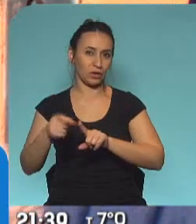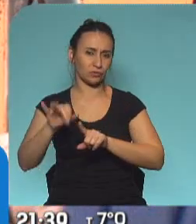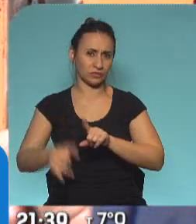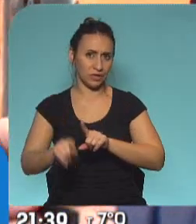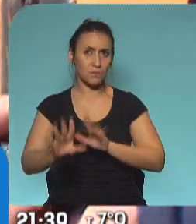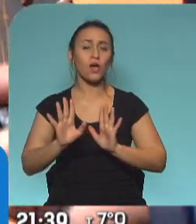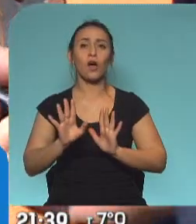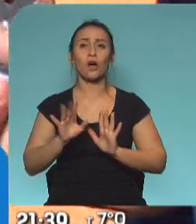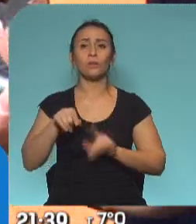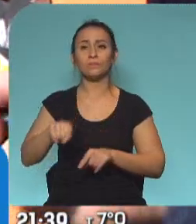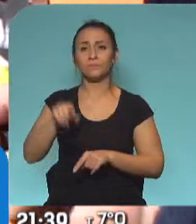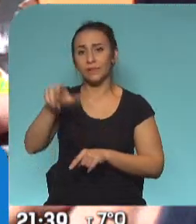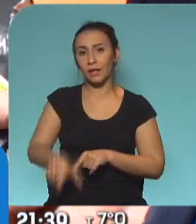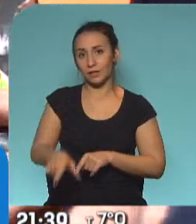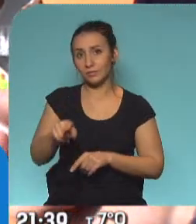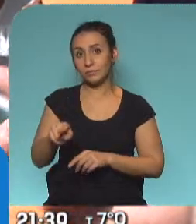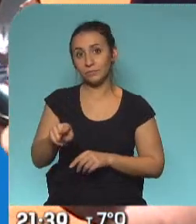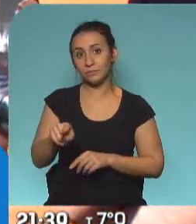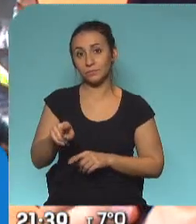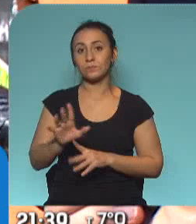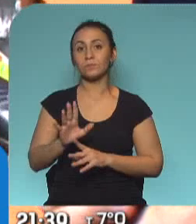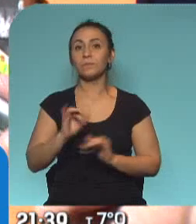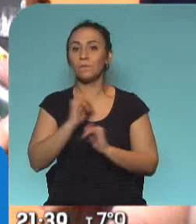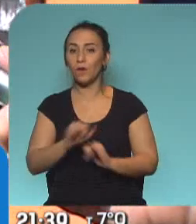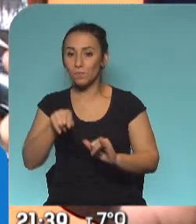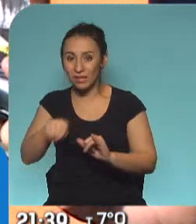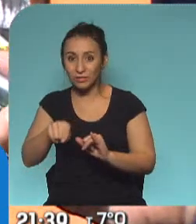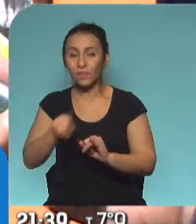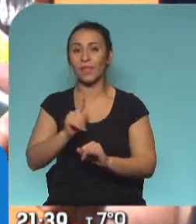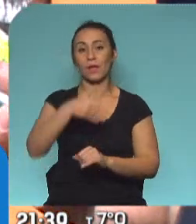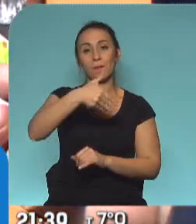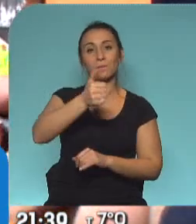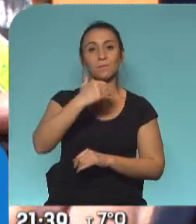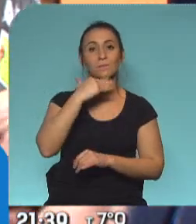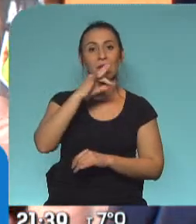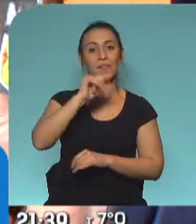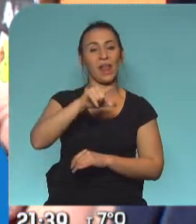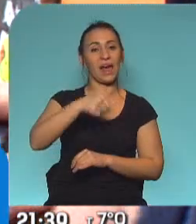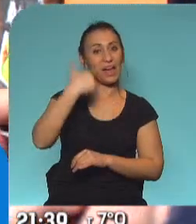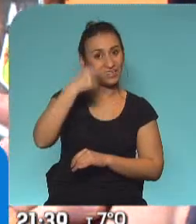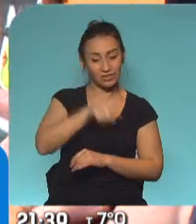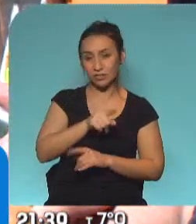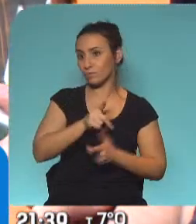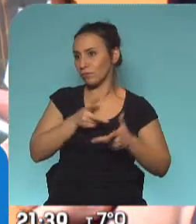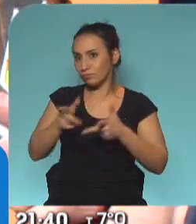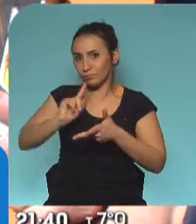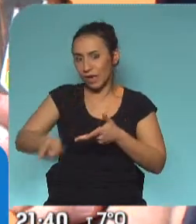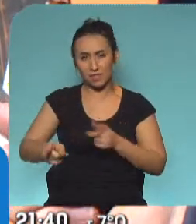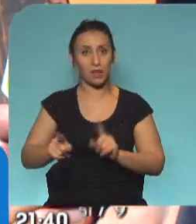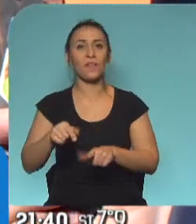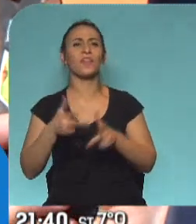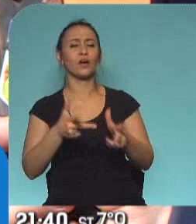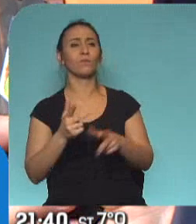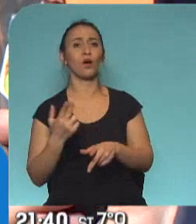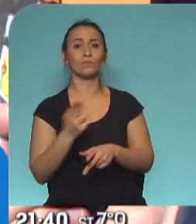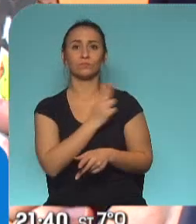vez no venía esa información directa de la señora Magdalani. ¿De quién venía entonces? De sus superiores, eso lo aclaró, de sus